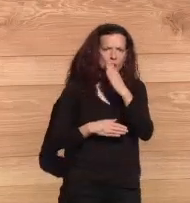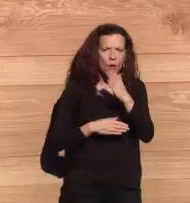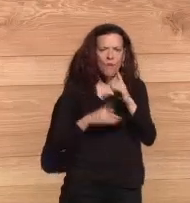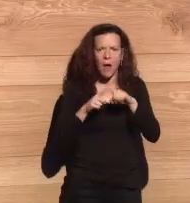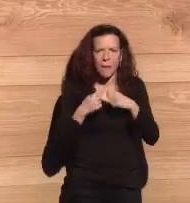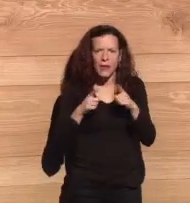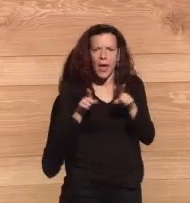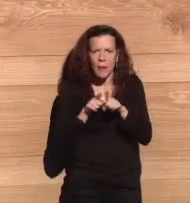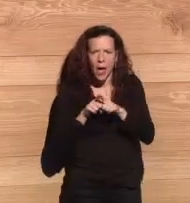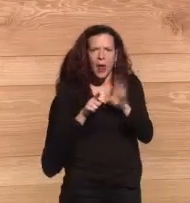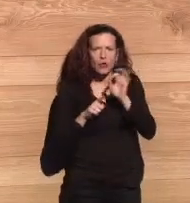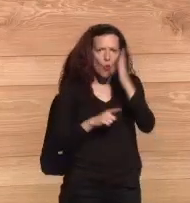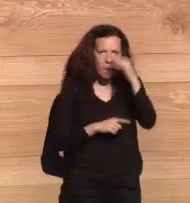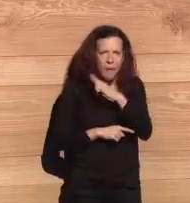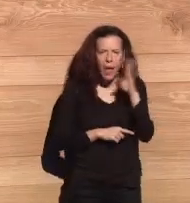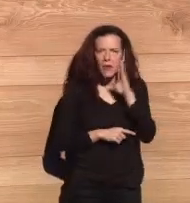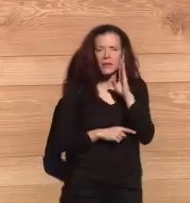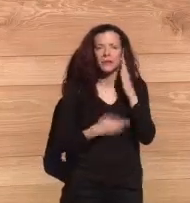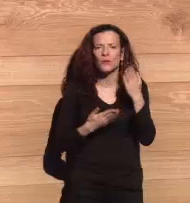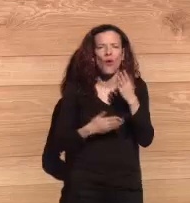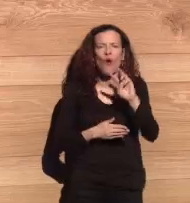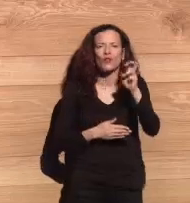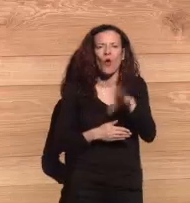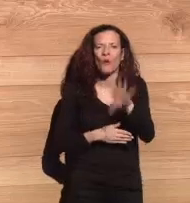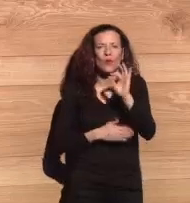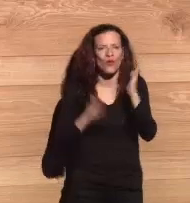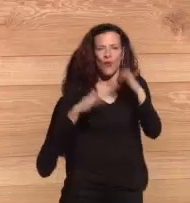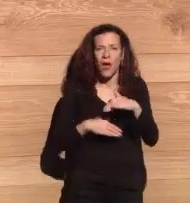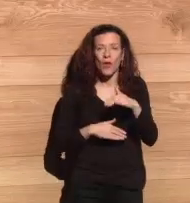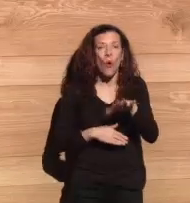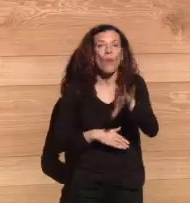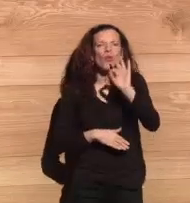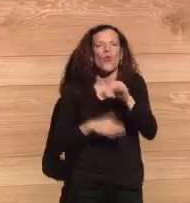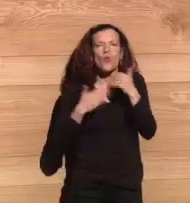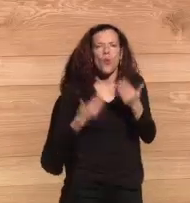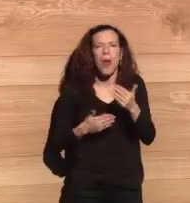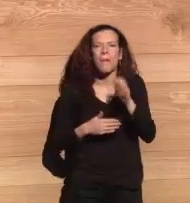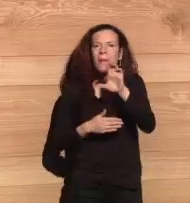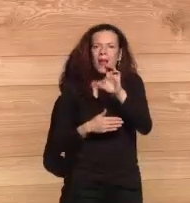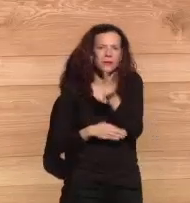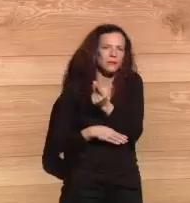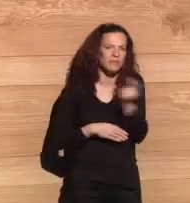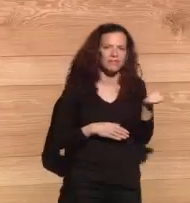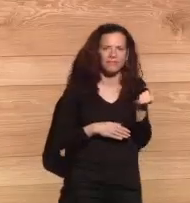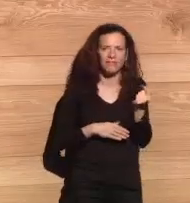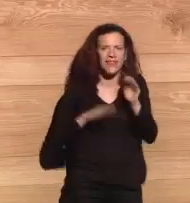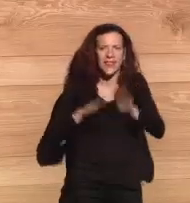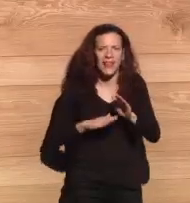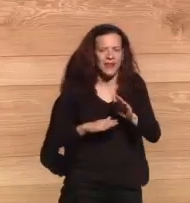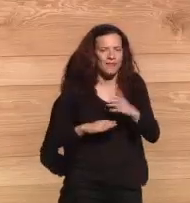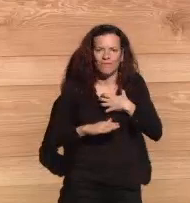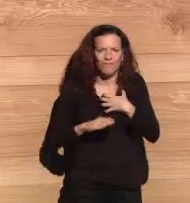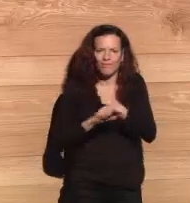sea, no hay opción. La opción que tienen es salir del país, ¿no? No hay cómo quedarse.